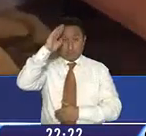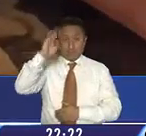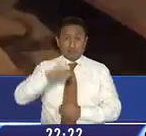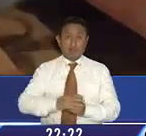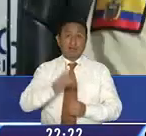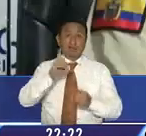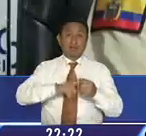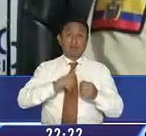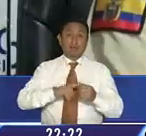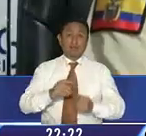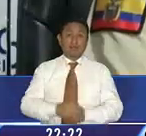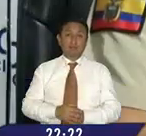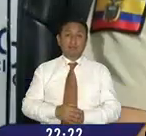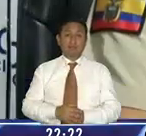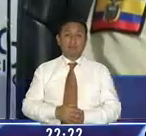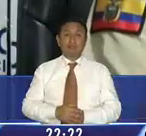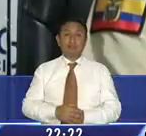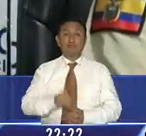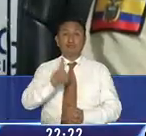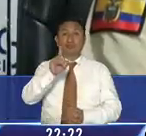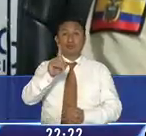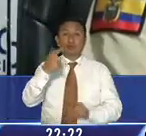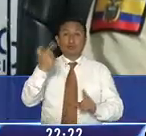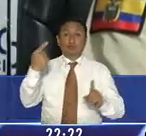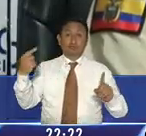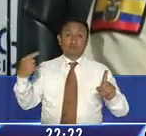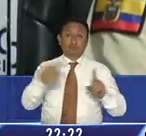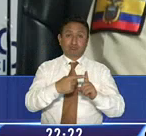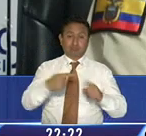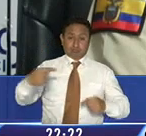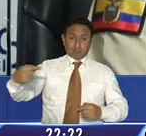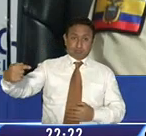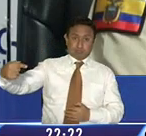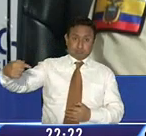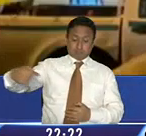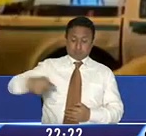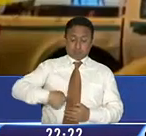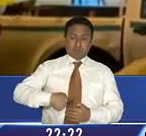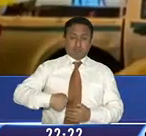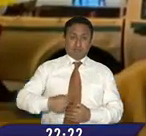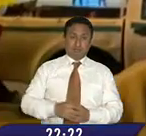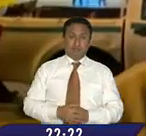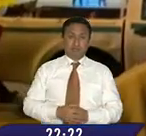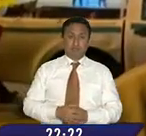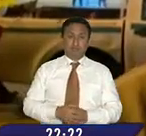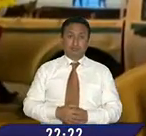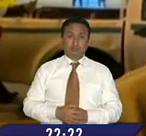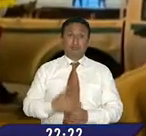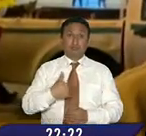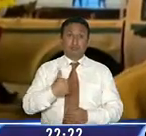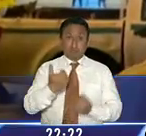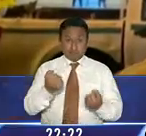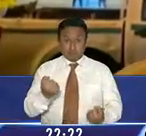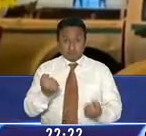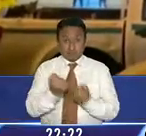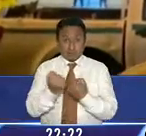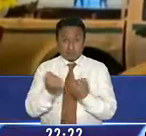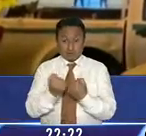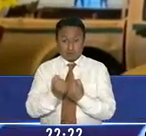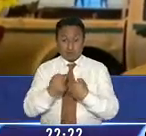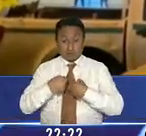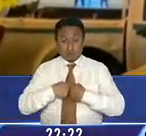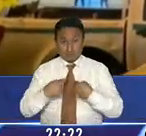la capital. Uno de los impactos fue al nivel del tórax en la parte posterior. Les he dado todo mi apoyo de mi parte. Voy a